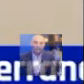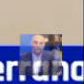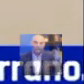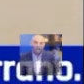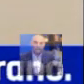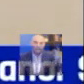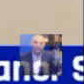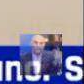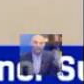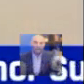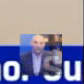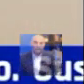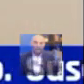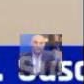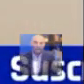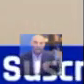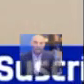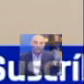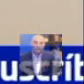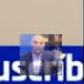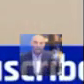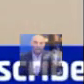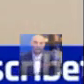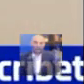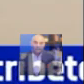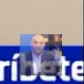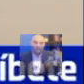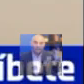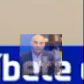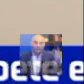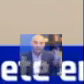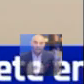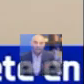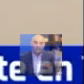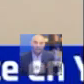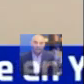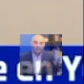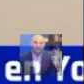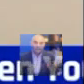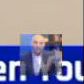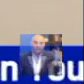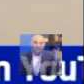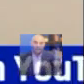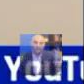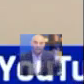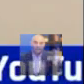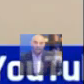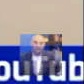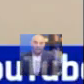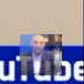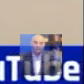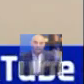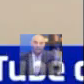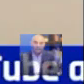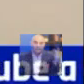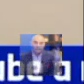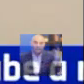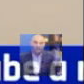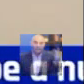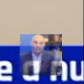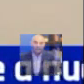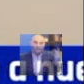de España ni siquiera respondieron a la carta del presidente Andrés Manuel López Obrador, los reyes, y